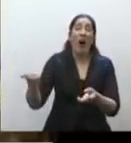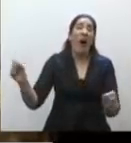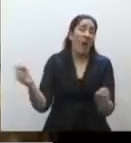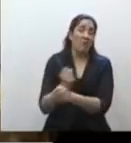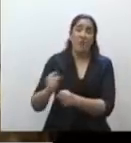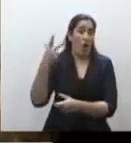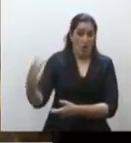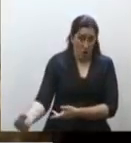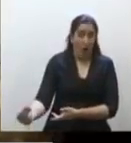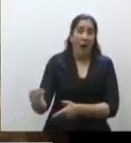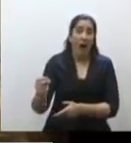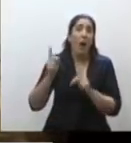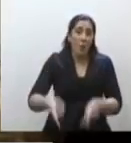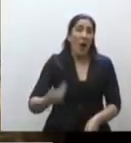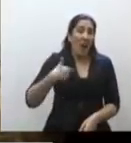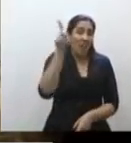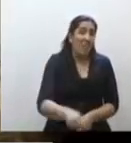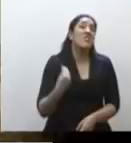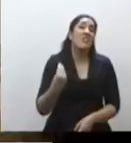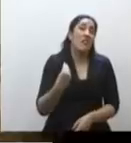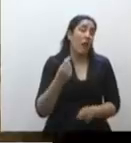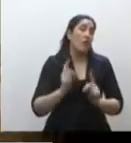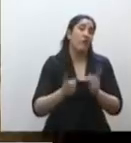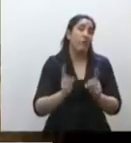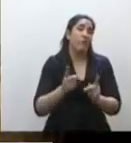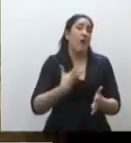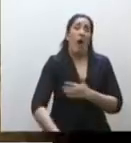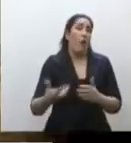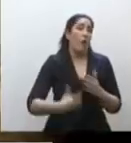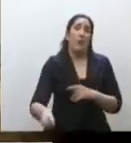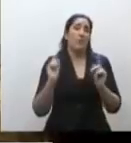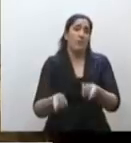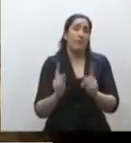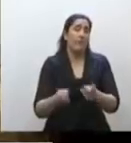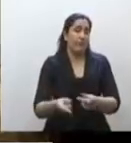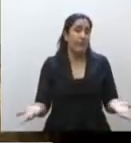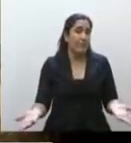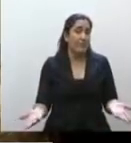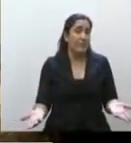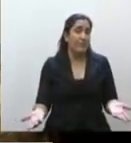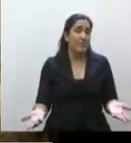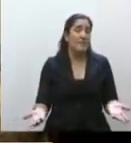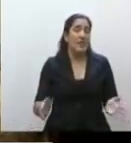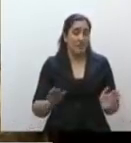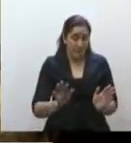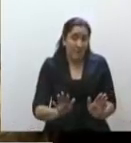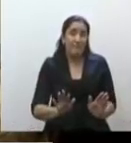abortos en la Argentina. Y ahí ya no es una cuestión únicamente de